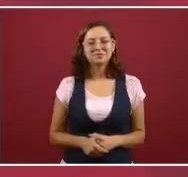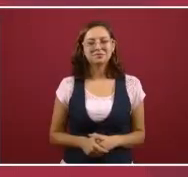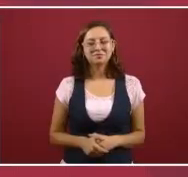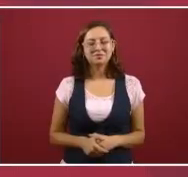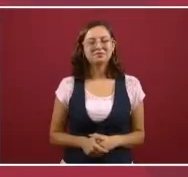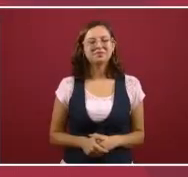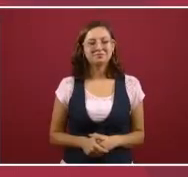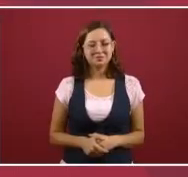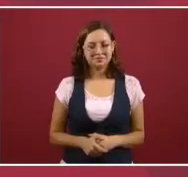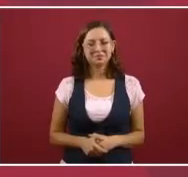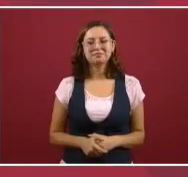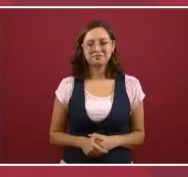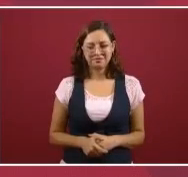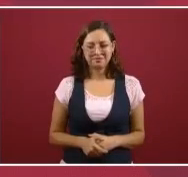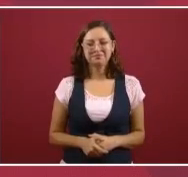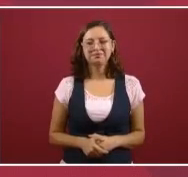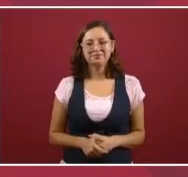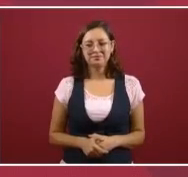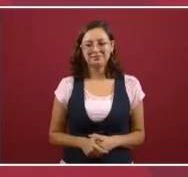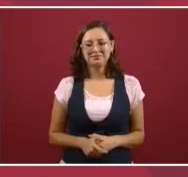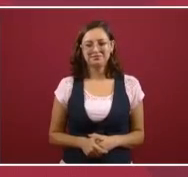Sí, por eso, pero.